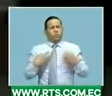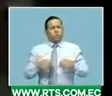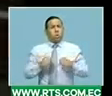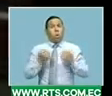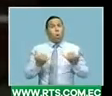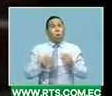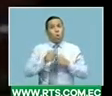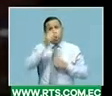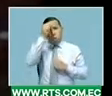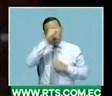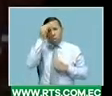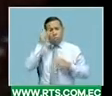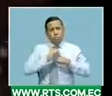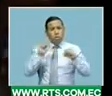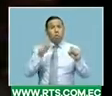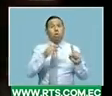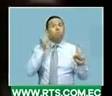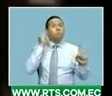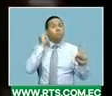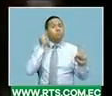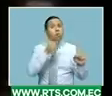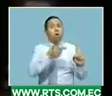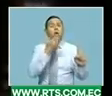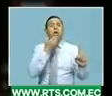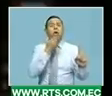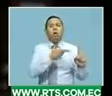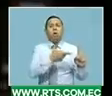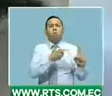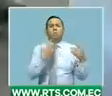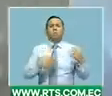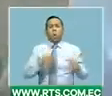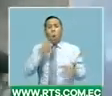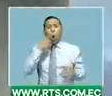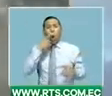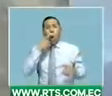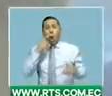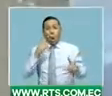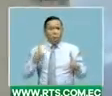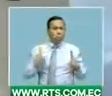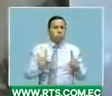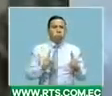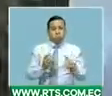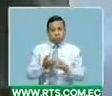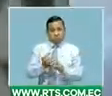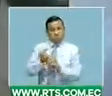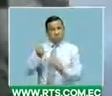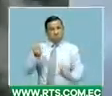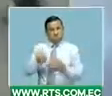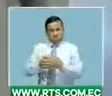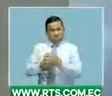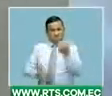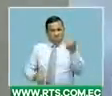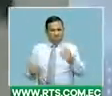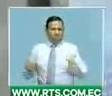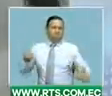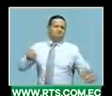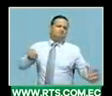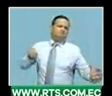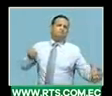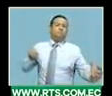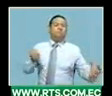domingo, pues una mujer prácticamente quedó atrapada por parte de un hombre, el cual con un machete amenazaba con quitarle la vida.